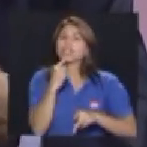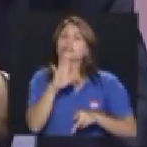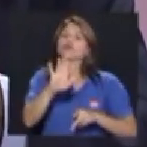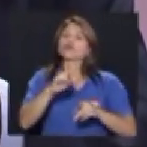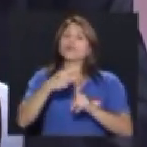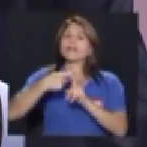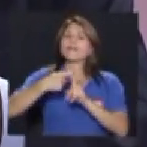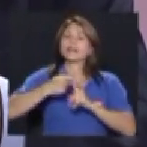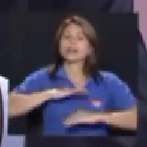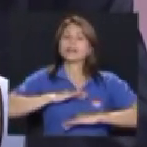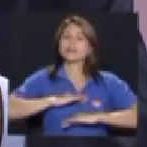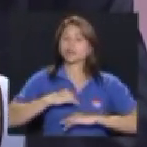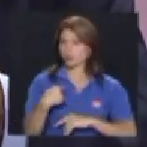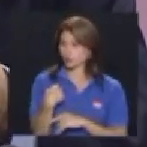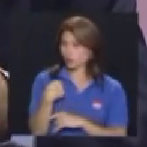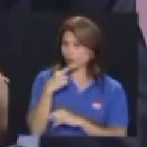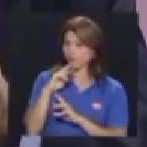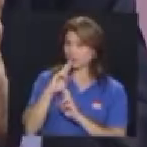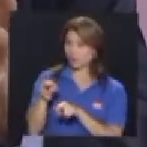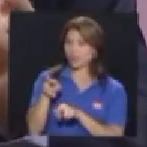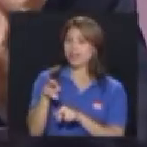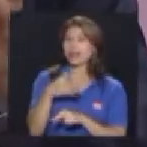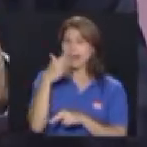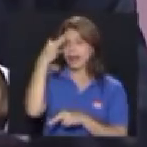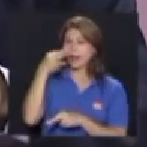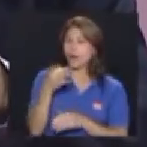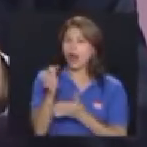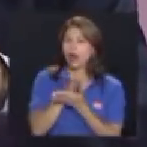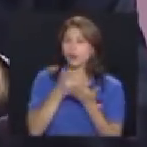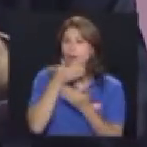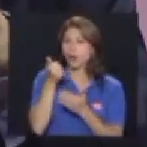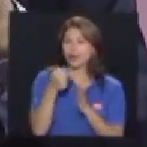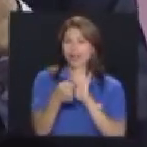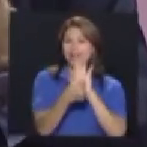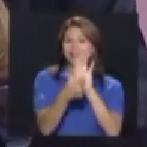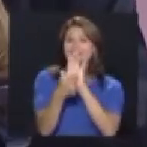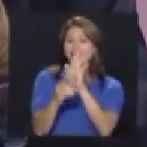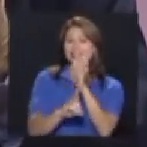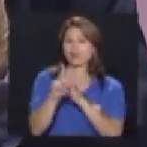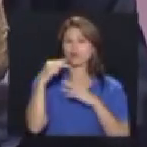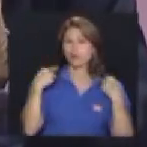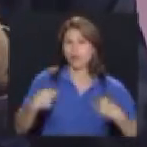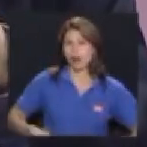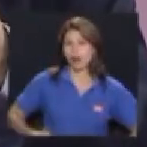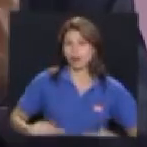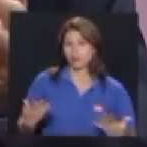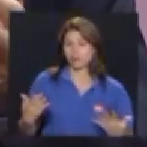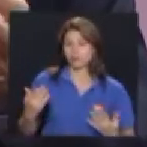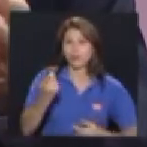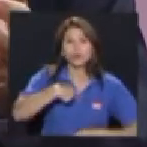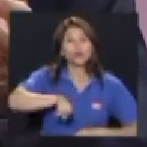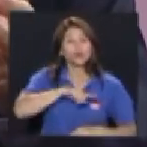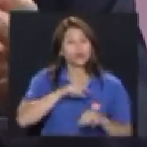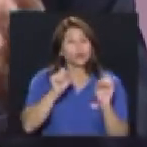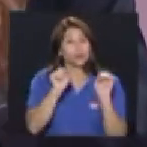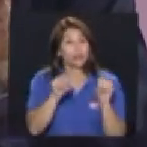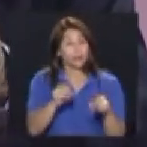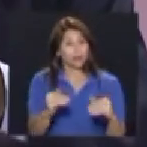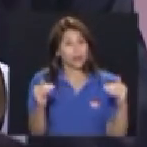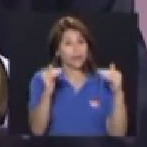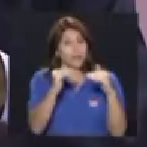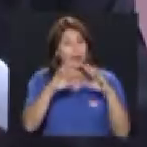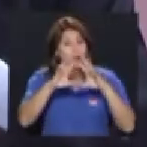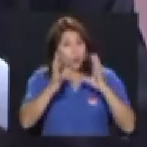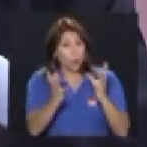el índice de desarrollo humano. Nosotros podríamos adoptar en términos globales, comparativos